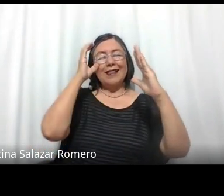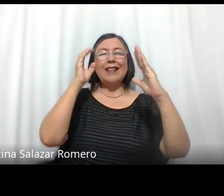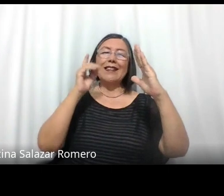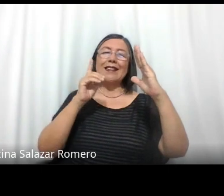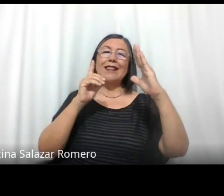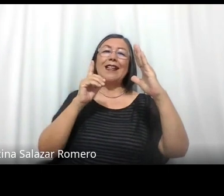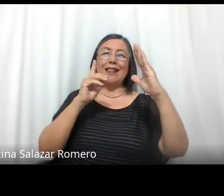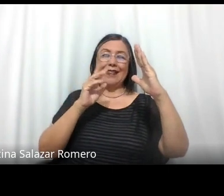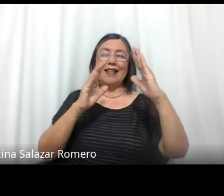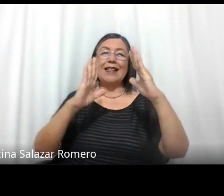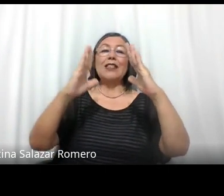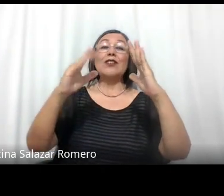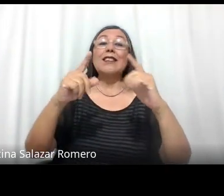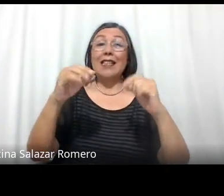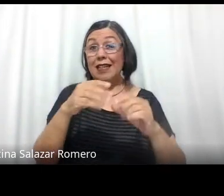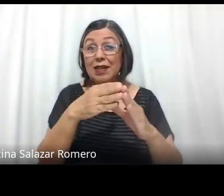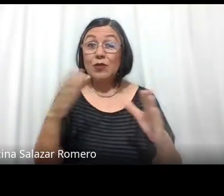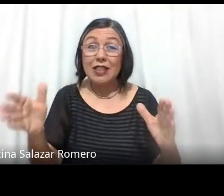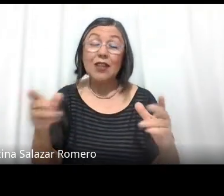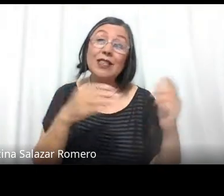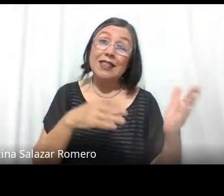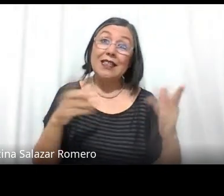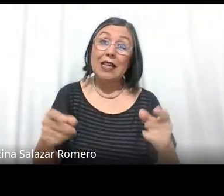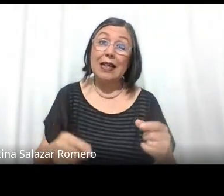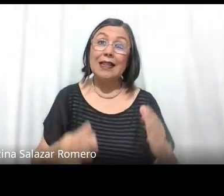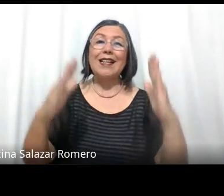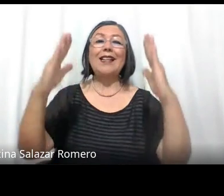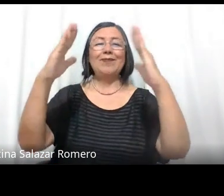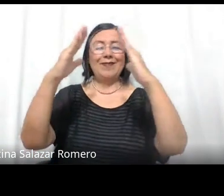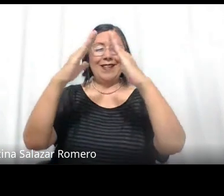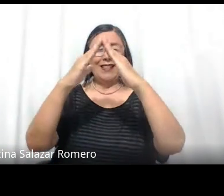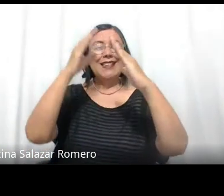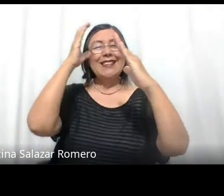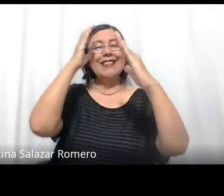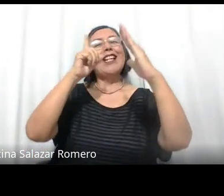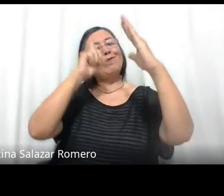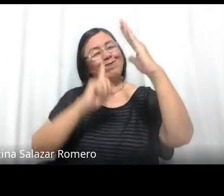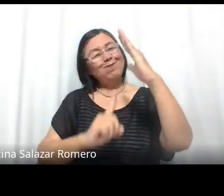Cristina. ¿Y qué hace Cristina? Entra a la casa. Entonces, mi enunciado, Cristina entra en la casa,